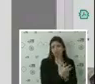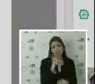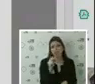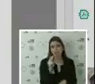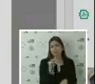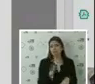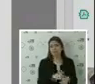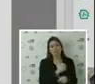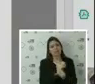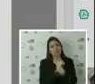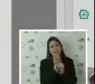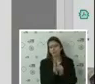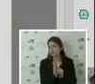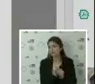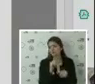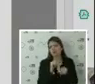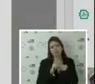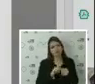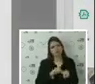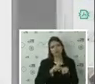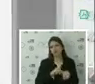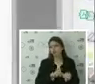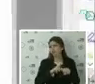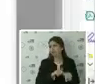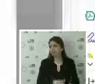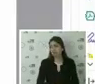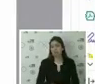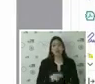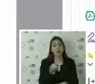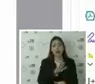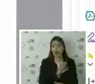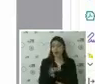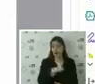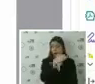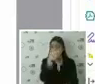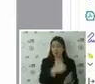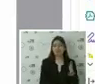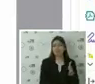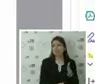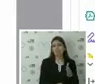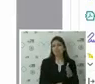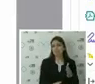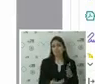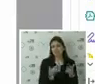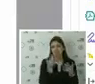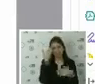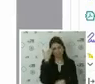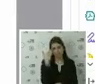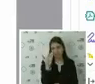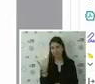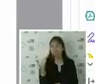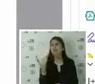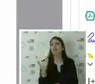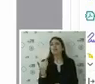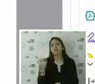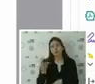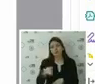pandemia aún no acaba y no se ve cercano el fin de esta, así que yo pienso que sería mejor recibir mejores